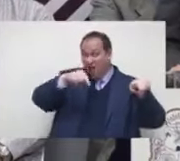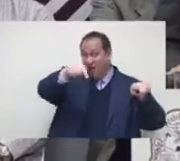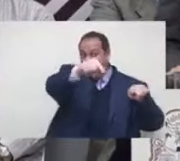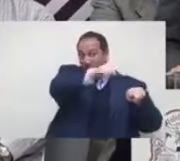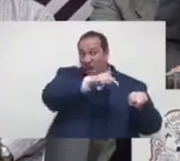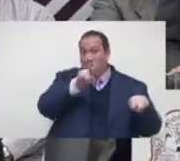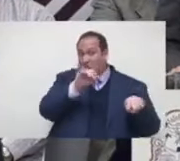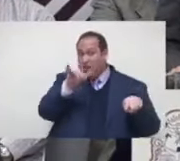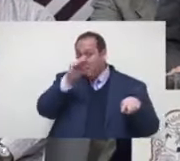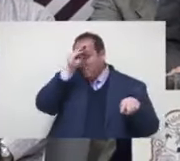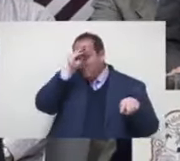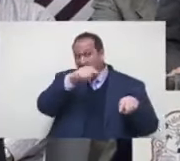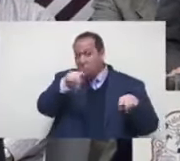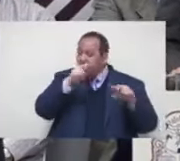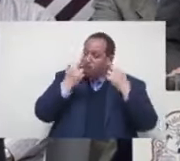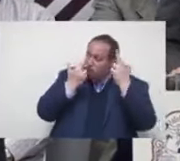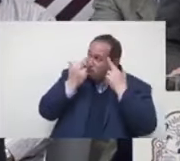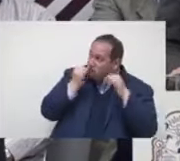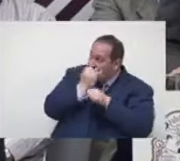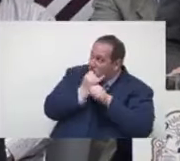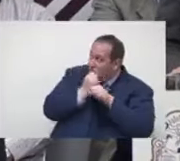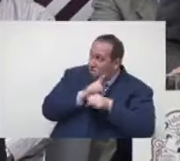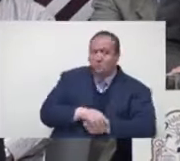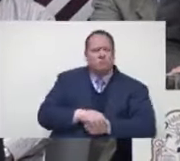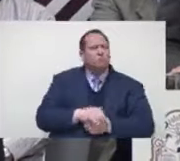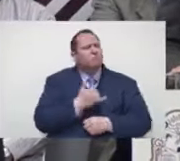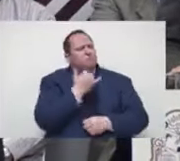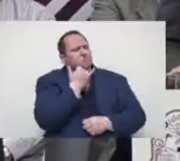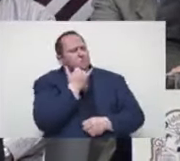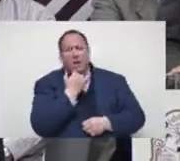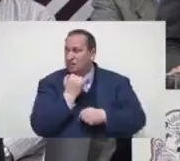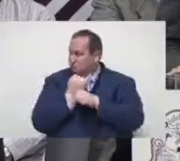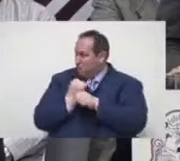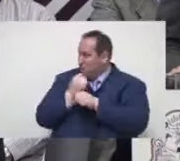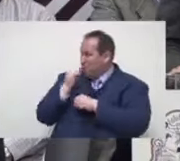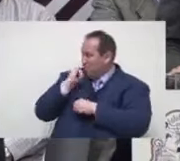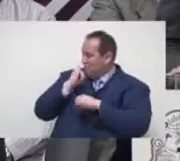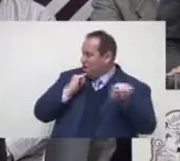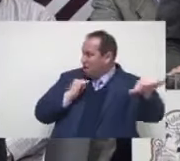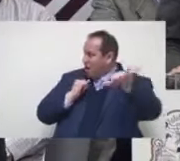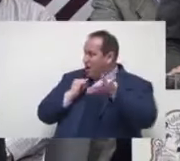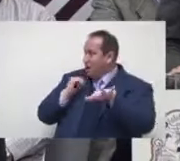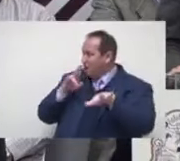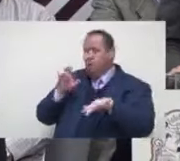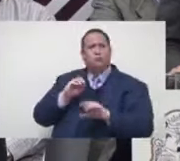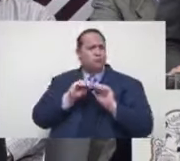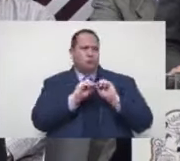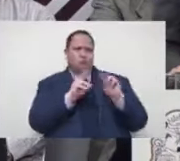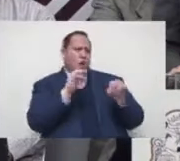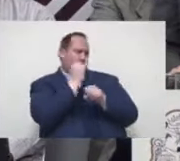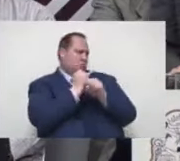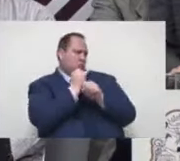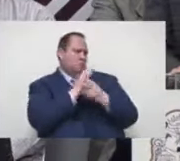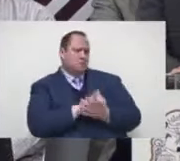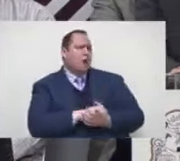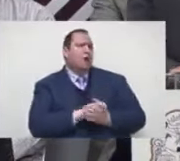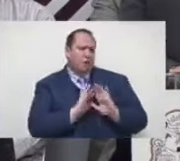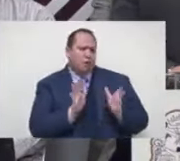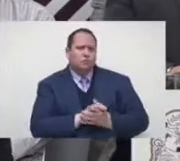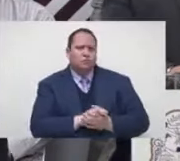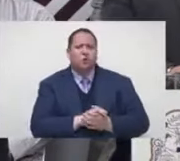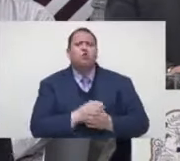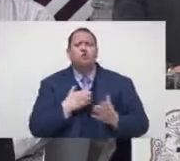área del Valle Mexicali, porque también reciben órdenes. ¿Perdón? Ya se investigan también a los jefes del Valle Mexicali. Por supuesto que sí. Sí, ya,